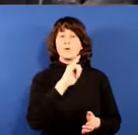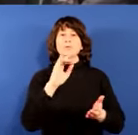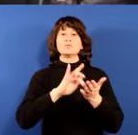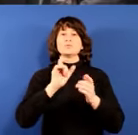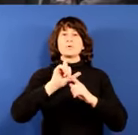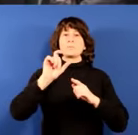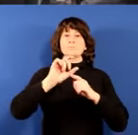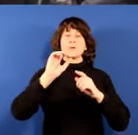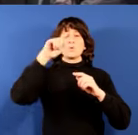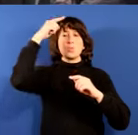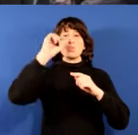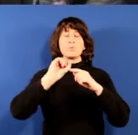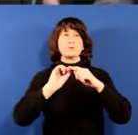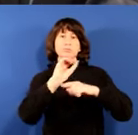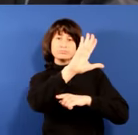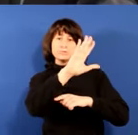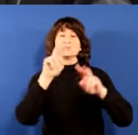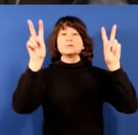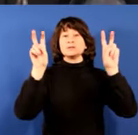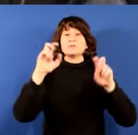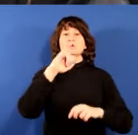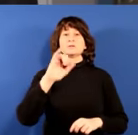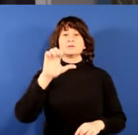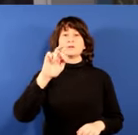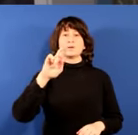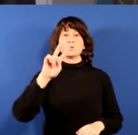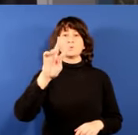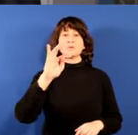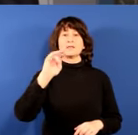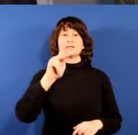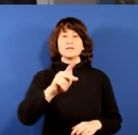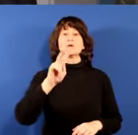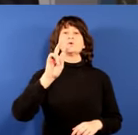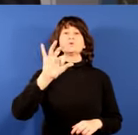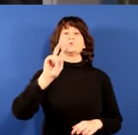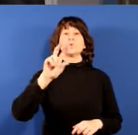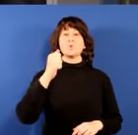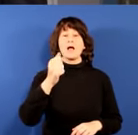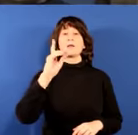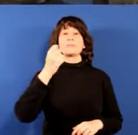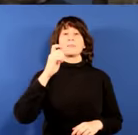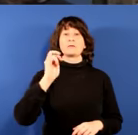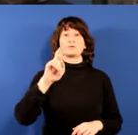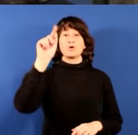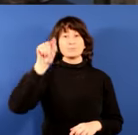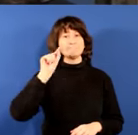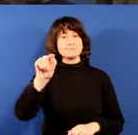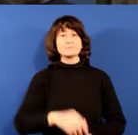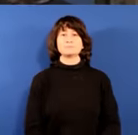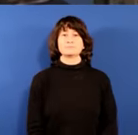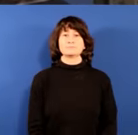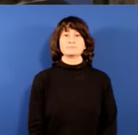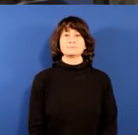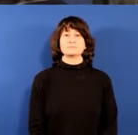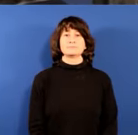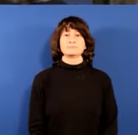ha proyectado en Goas Museum de la Fundación Sabino Arana. El documental recoge una serie de testimonios de hombres y mujeres que tenían entre